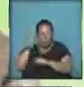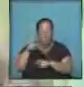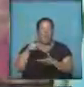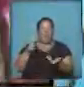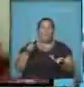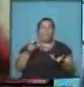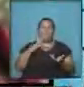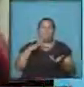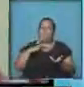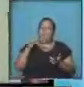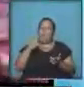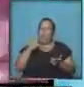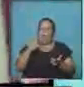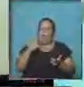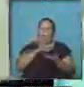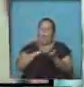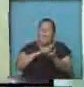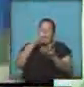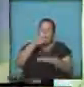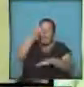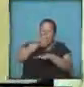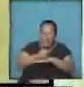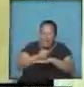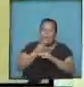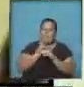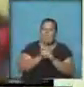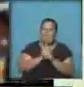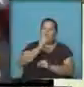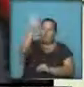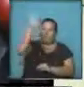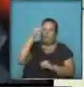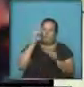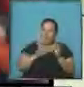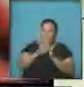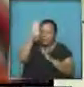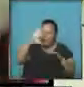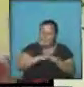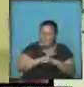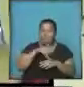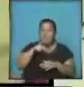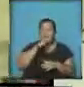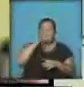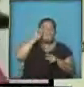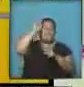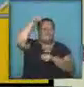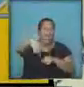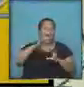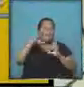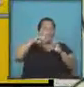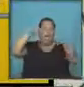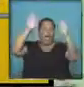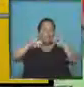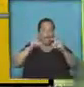no se cuenta con la base adecuada para que salga con una dirección determinada. Exacto. Y eso cae además en ese encendido, no